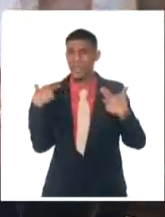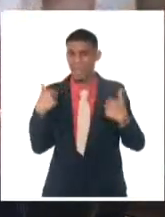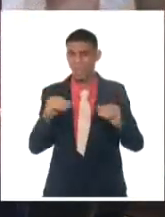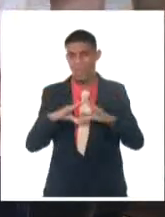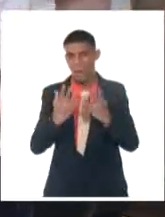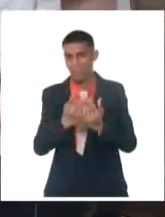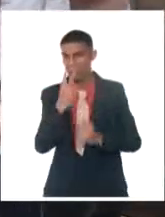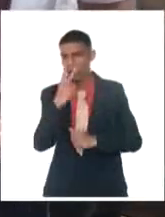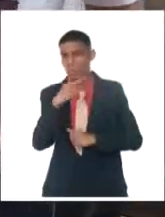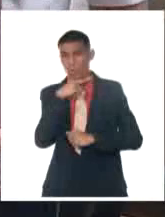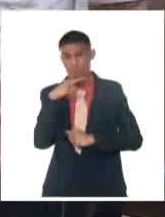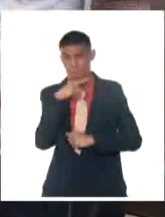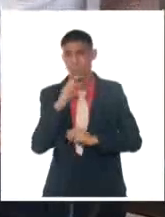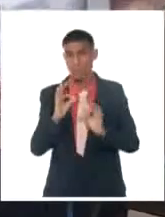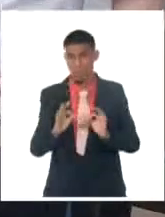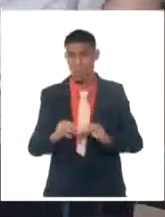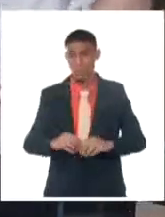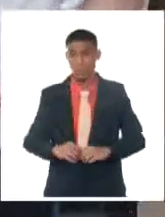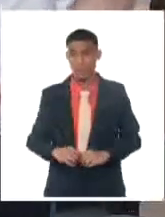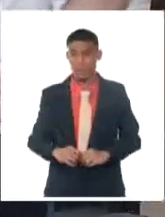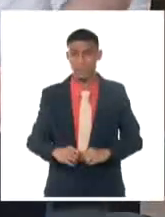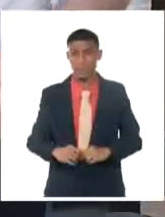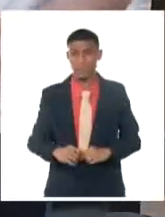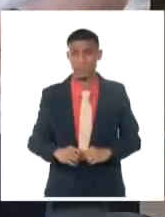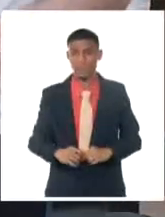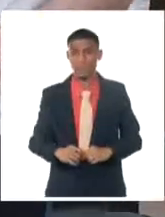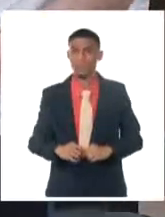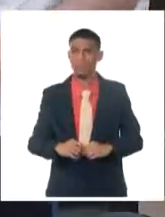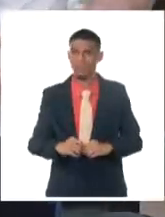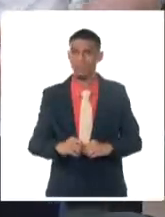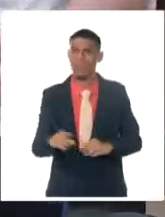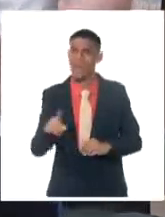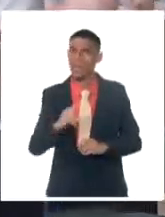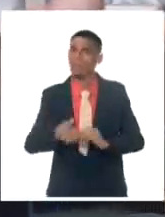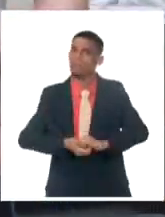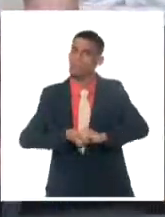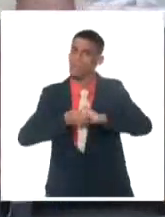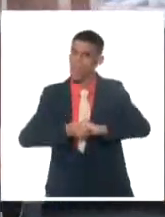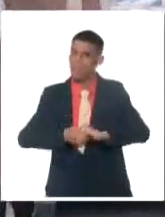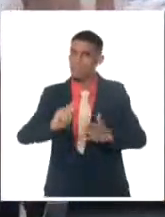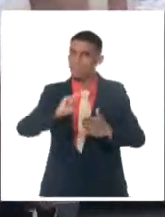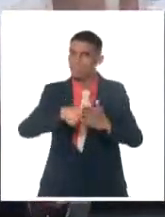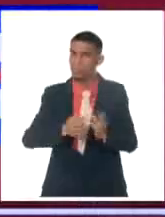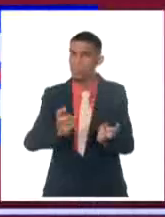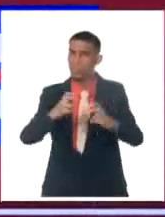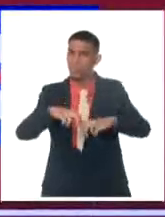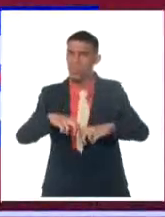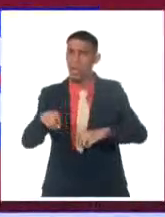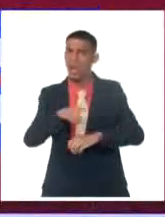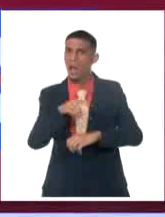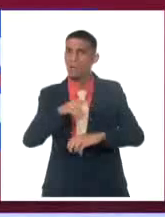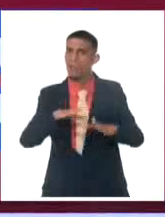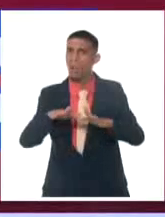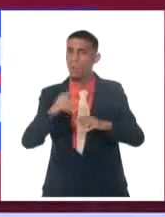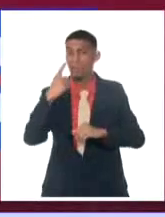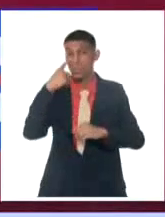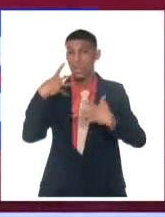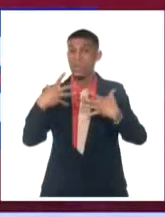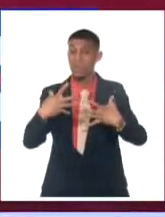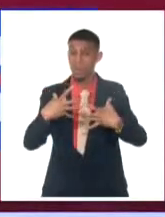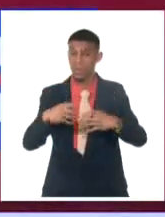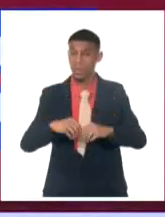de alguaciles de la federación de Rusia estrecharon Saludos y calificaron el momento como una magnífica